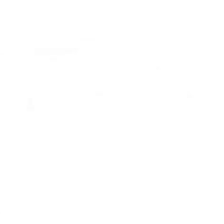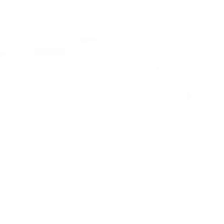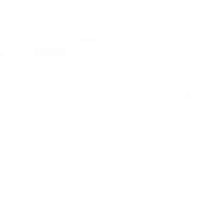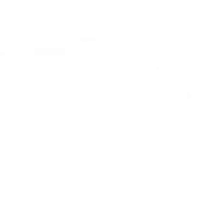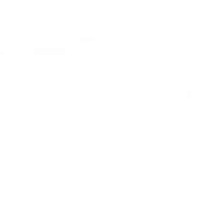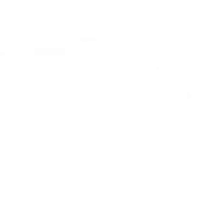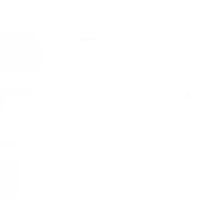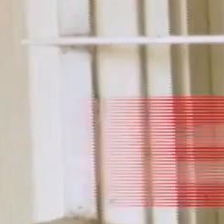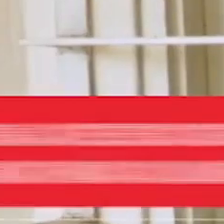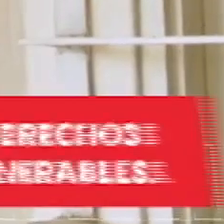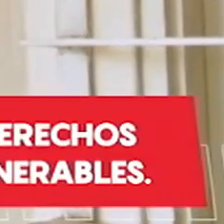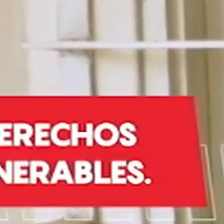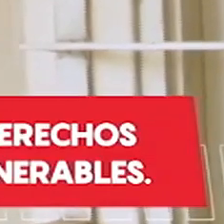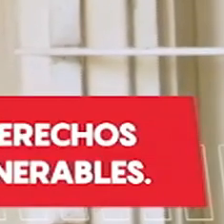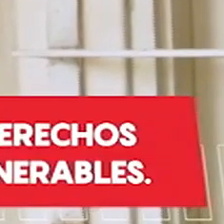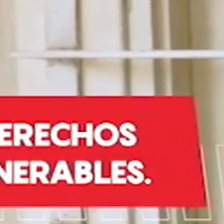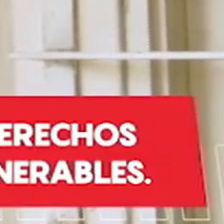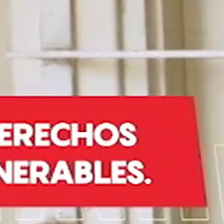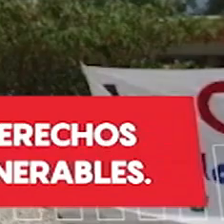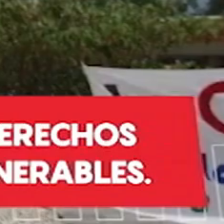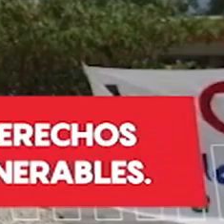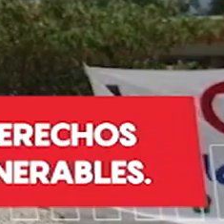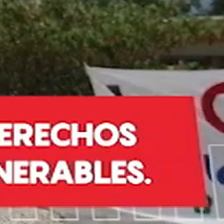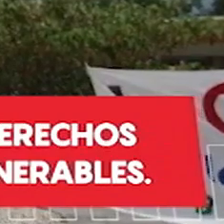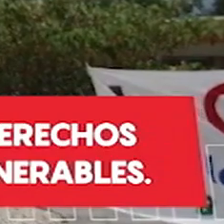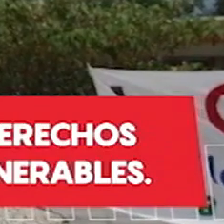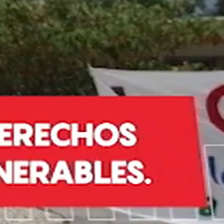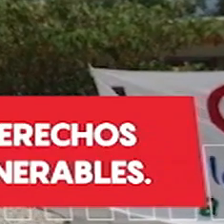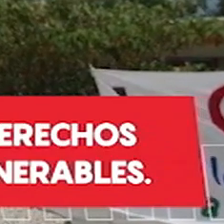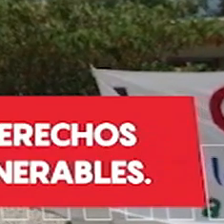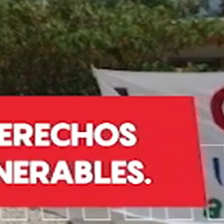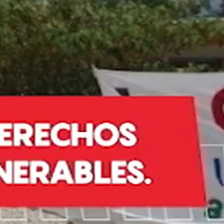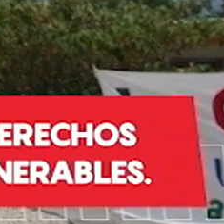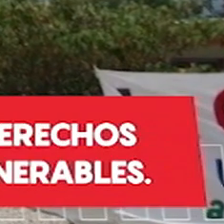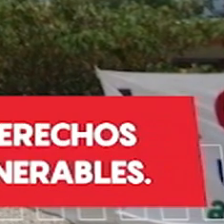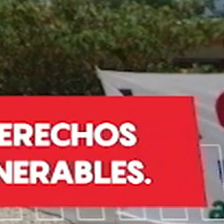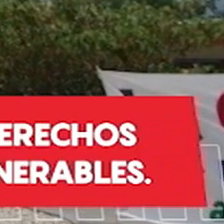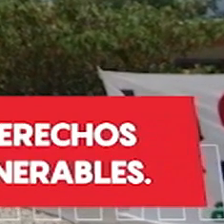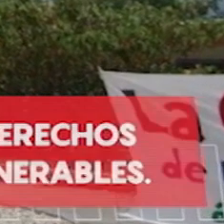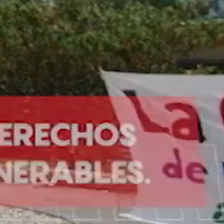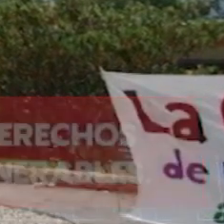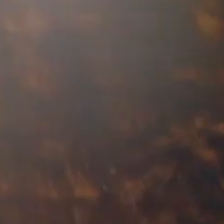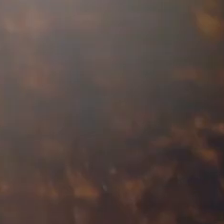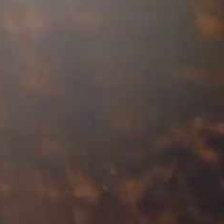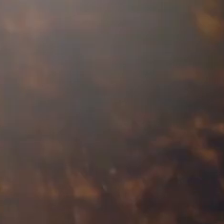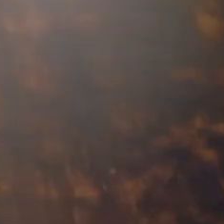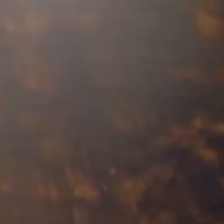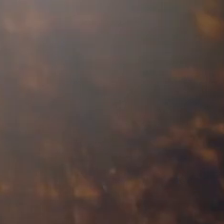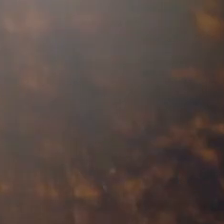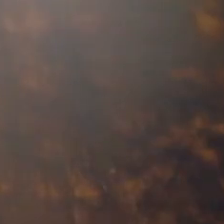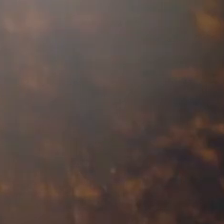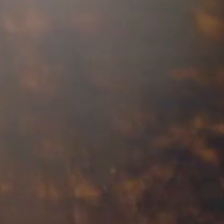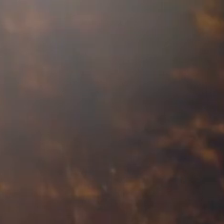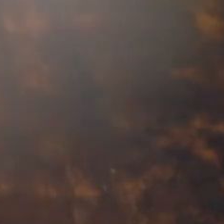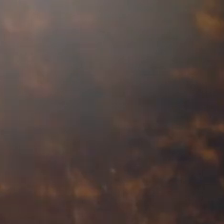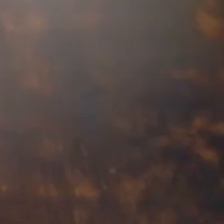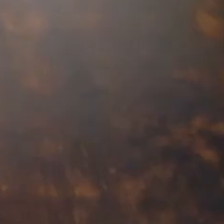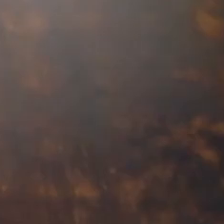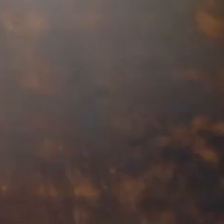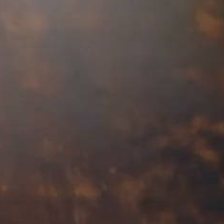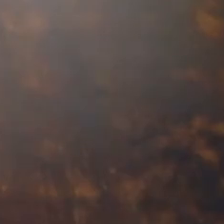Gobierno de la República la Junta de Protección Social impulsa la defensa de los derechos humanos de todas las personas sin importar su orientación sexual o